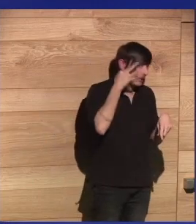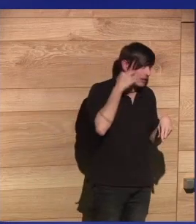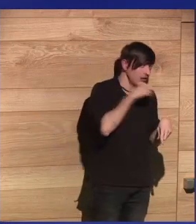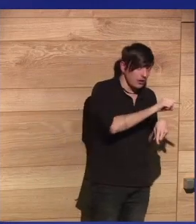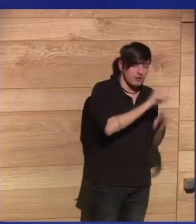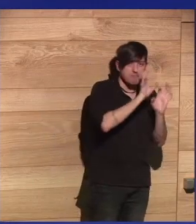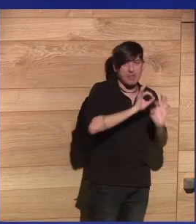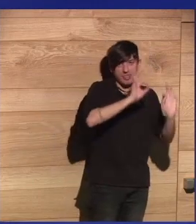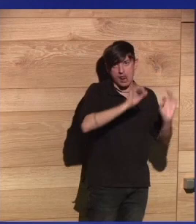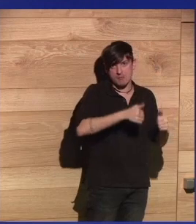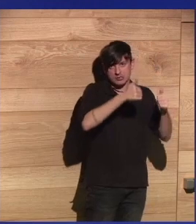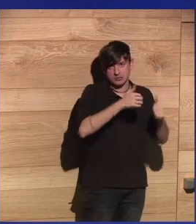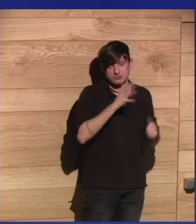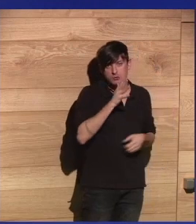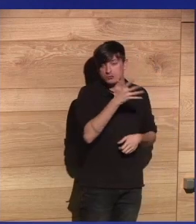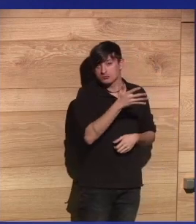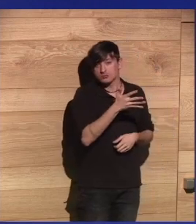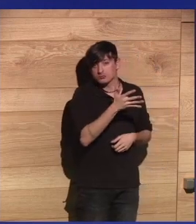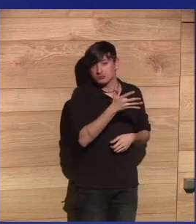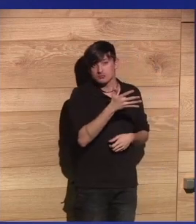es más especial en este caso porque